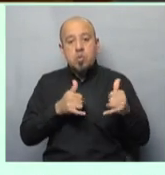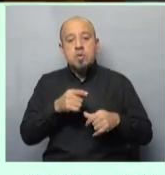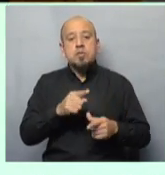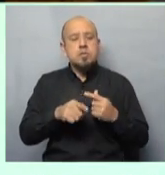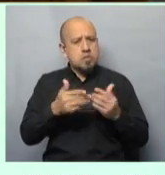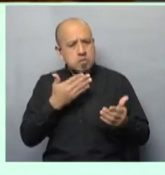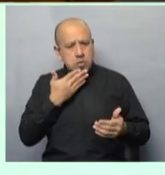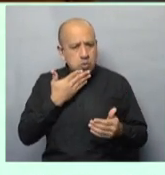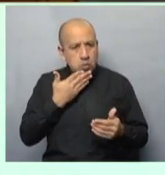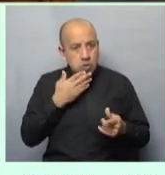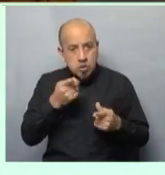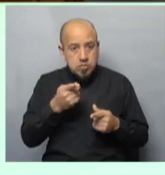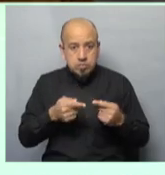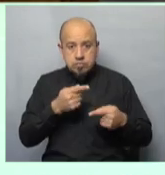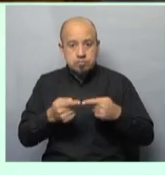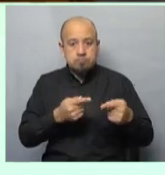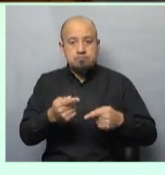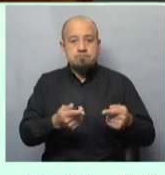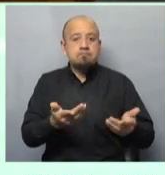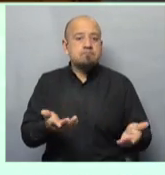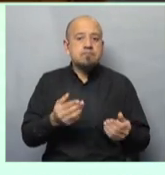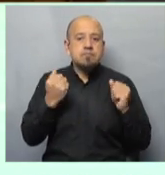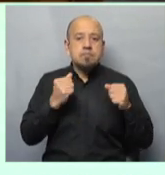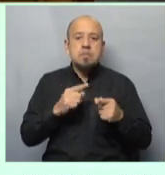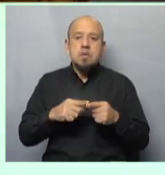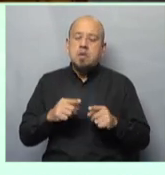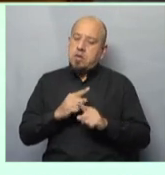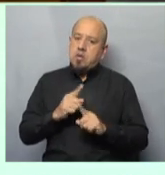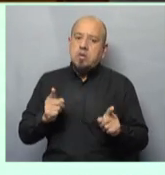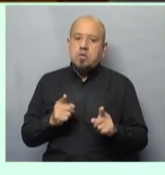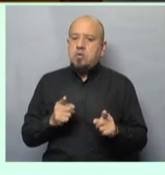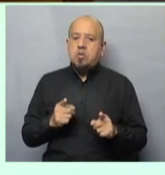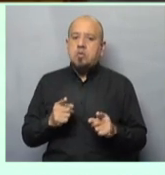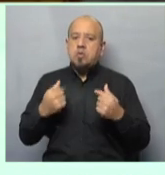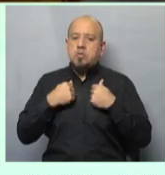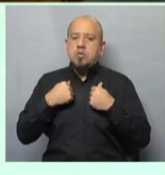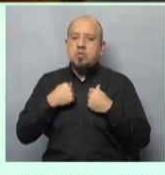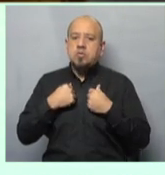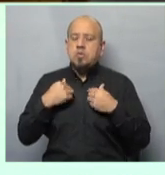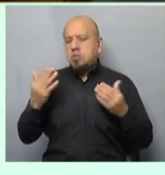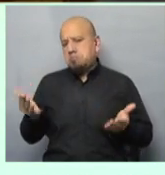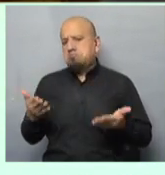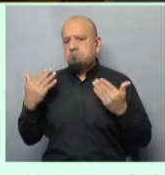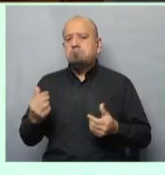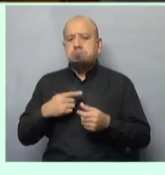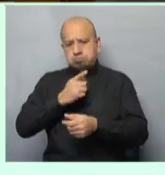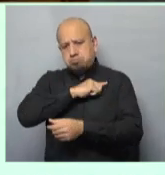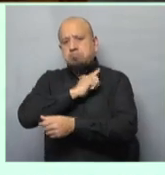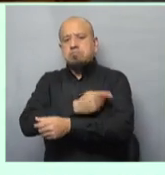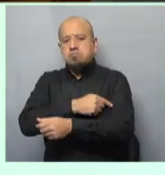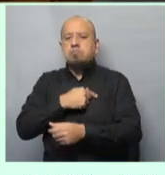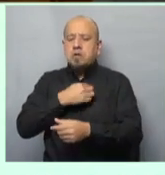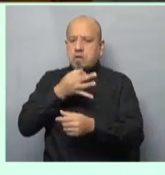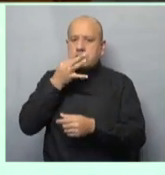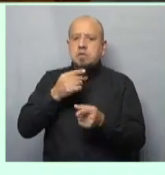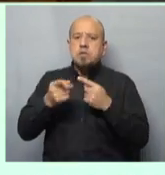duda tu permanencia en este deporte? No, la verdad que no, porque me parece que me ha dado mucho más fuerza a hablar de